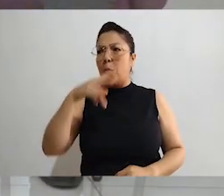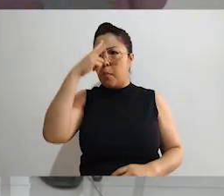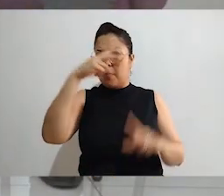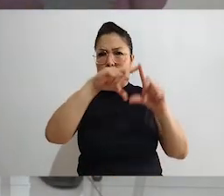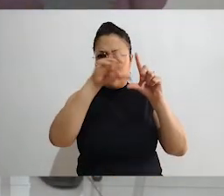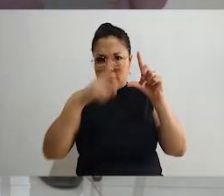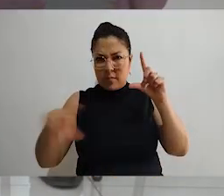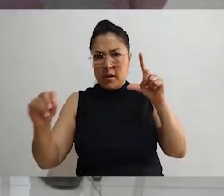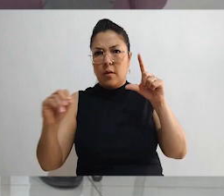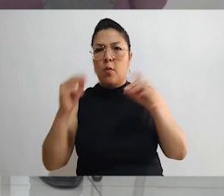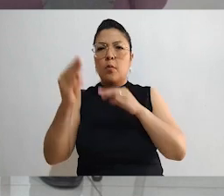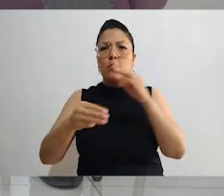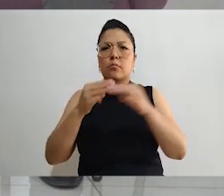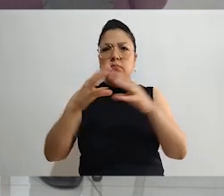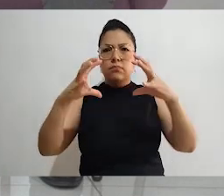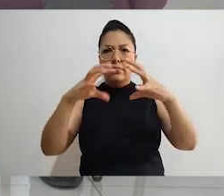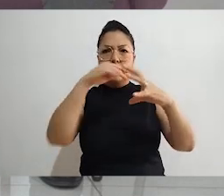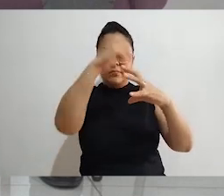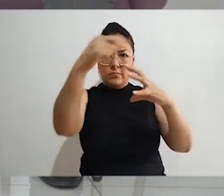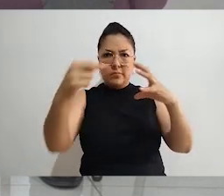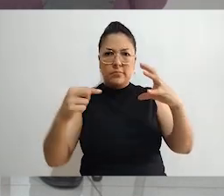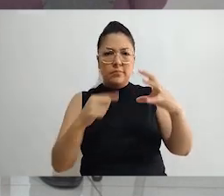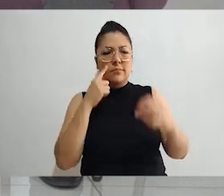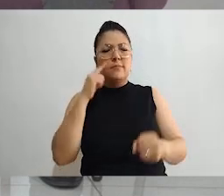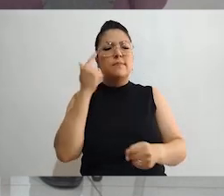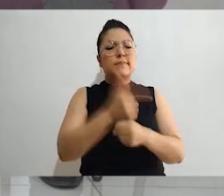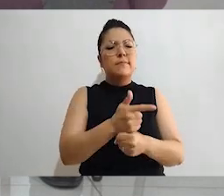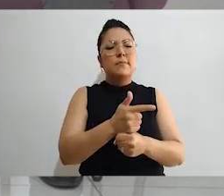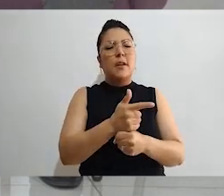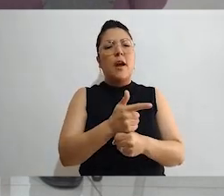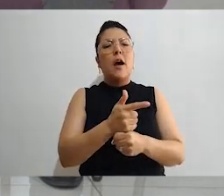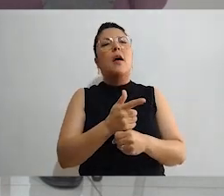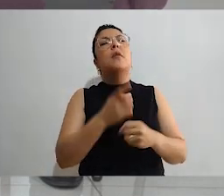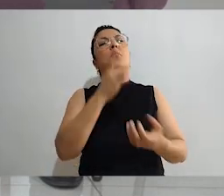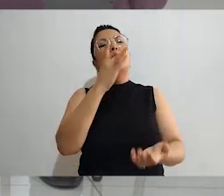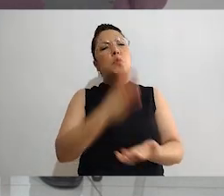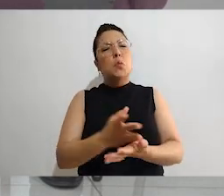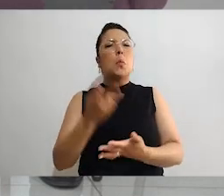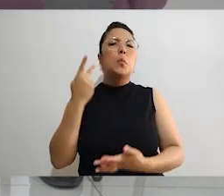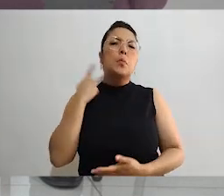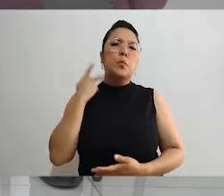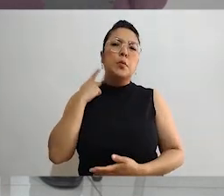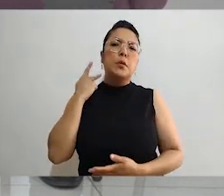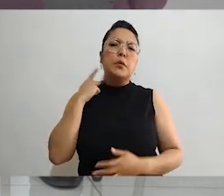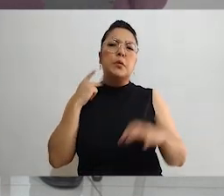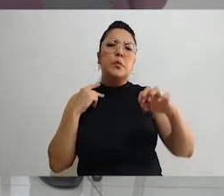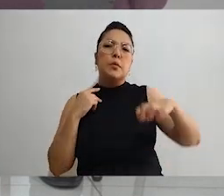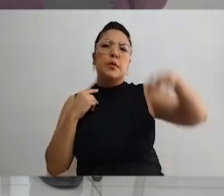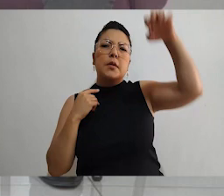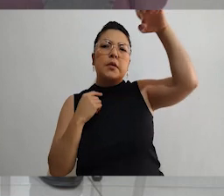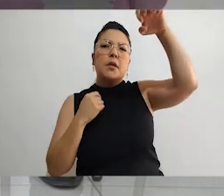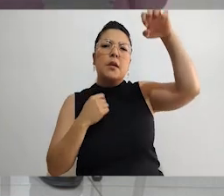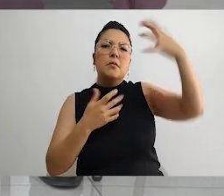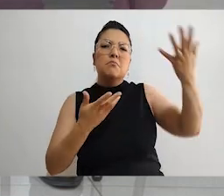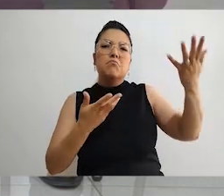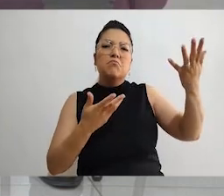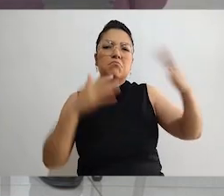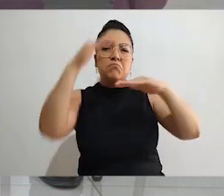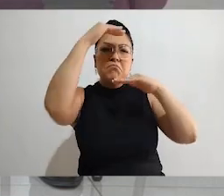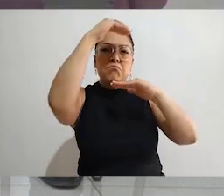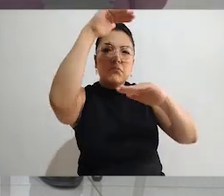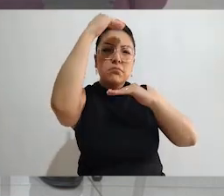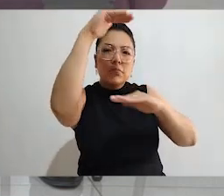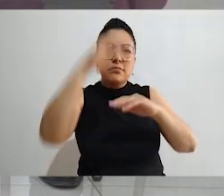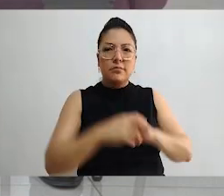en el mundo generalmente vemos políticos de cierta edad. Generalmente, por ejemplo, ves los presidentes y tienen como